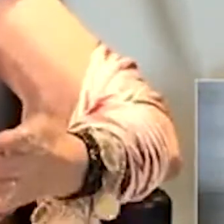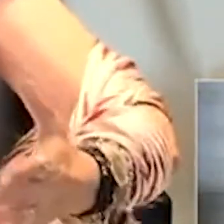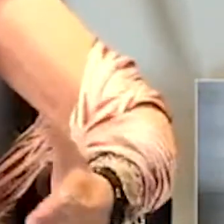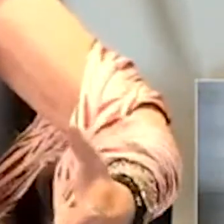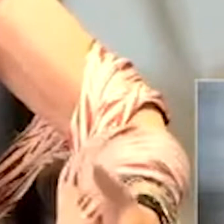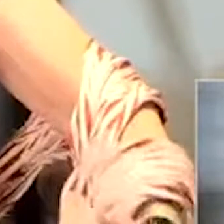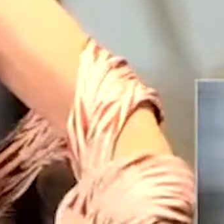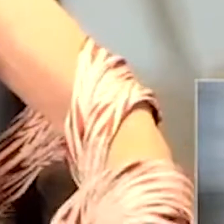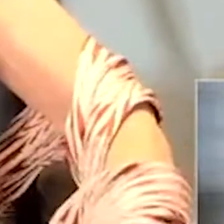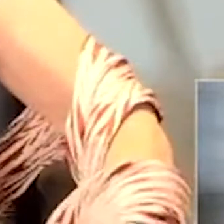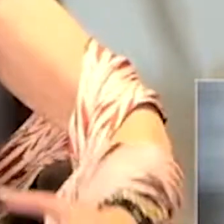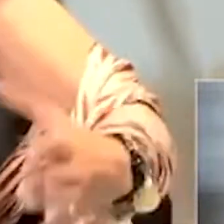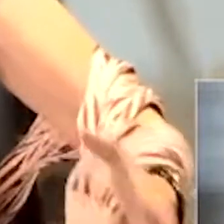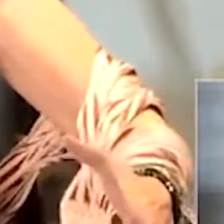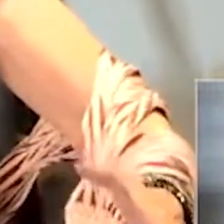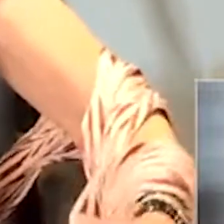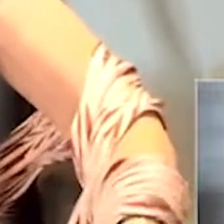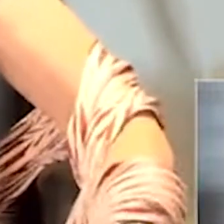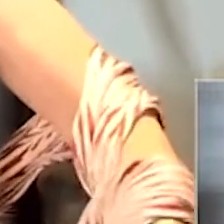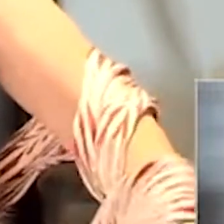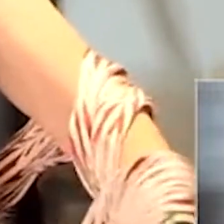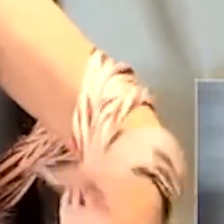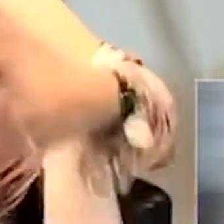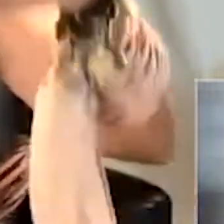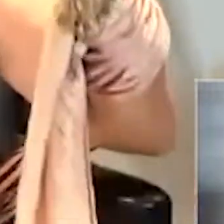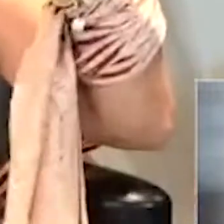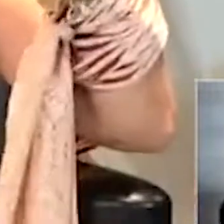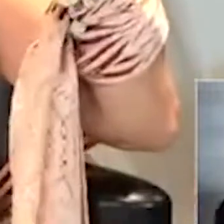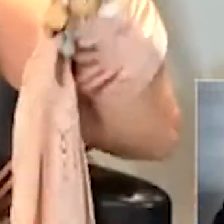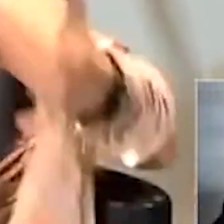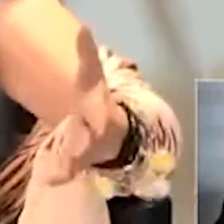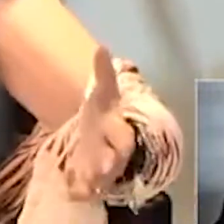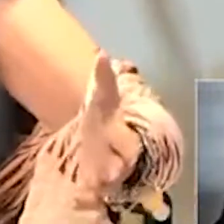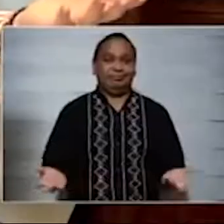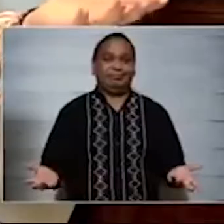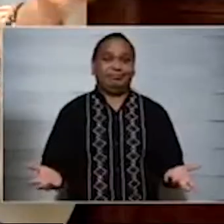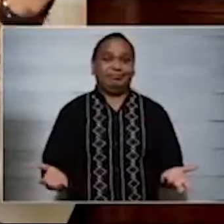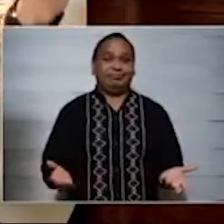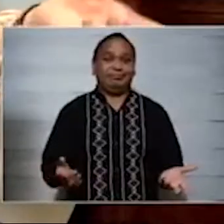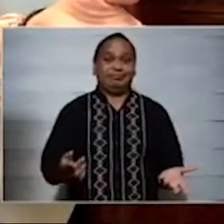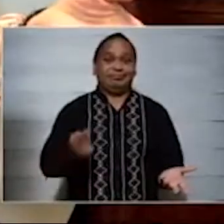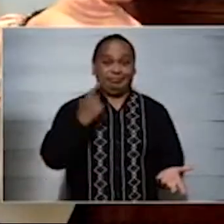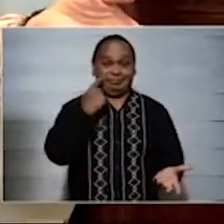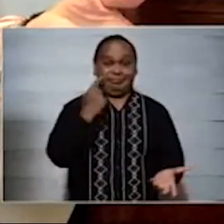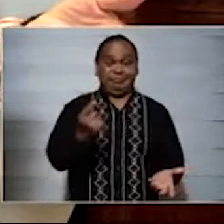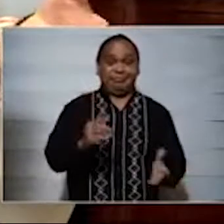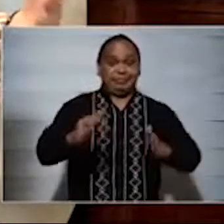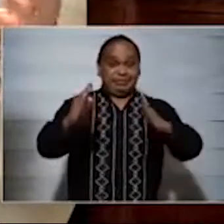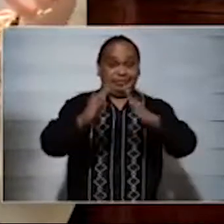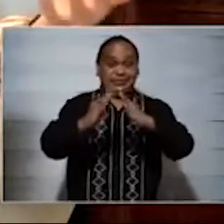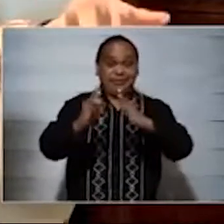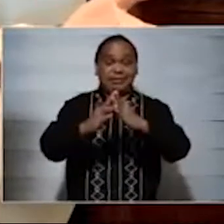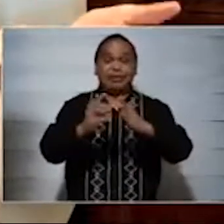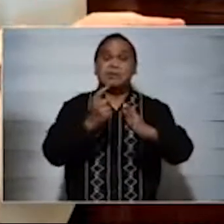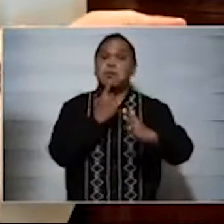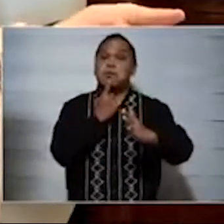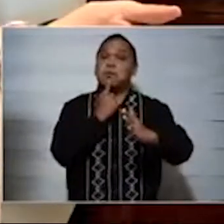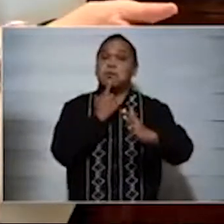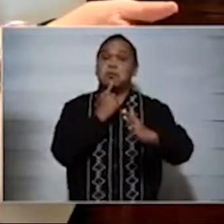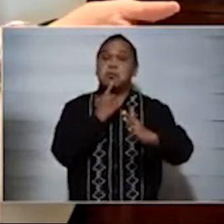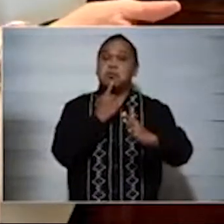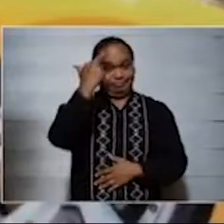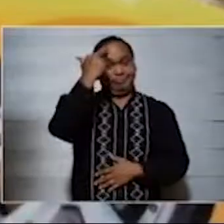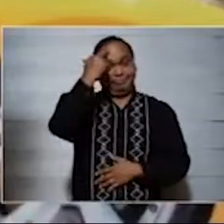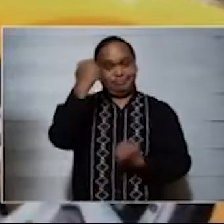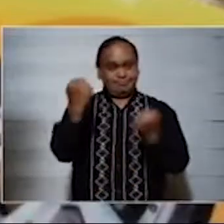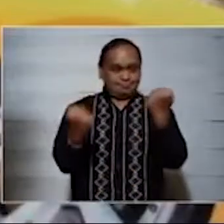bofetada, una mansión de magnate que no lo tienen ni siquiera los jeques árabes. La casa de muñecas es más grande que la casa de Claudia